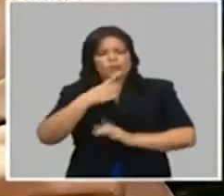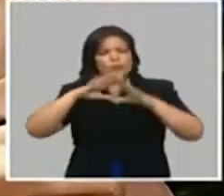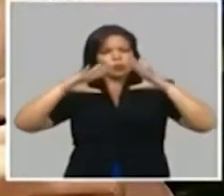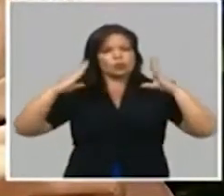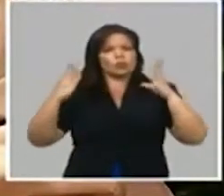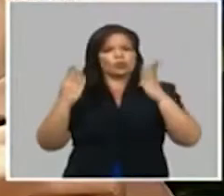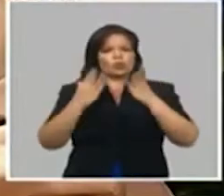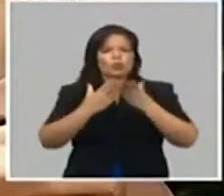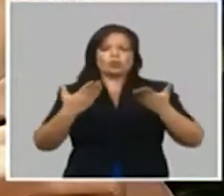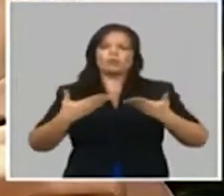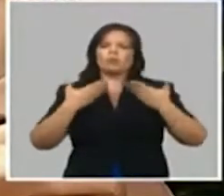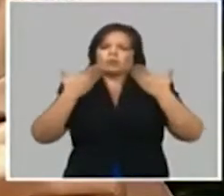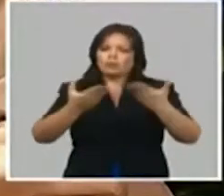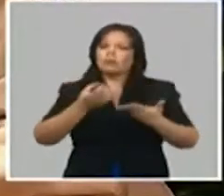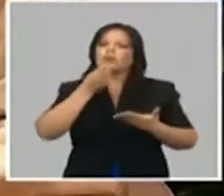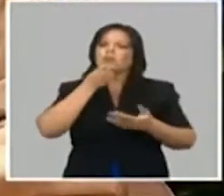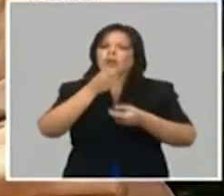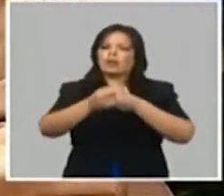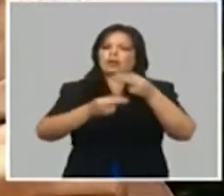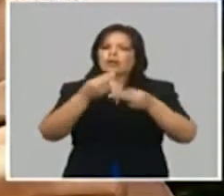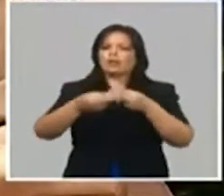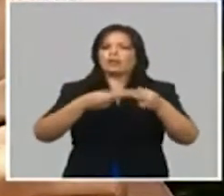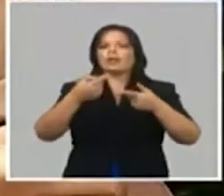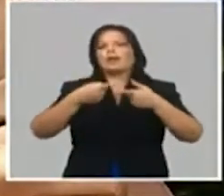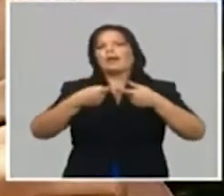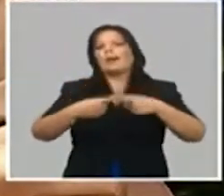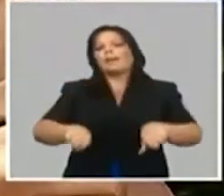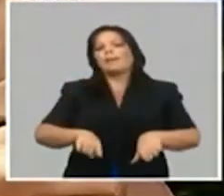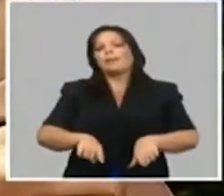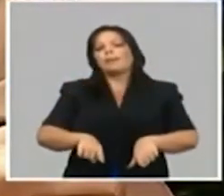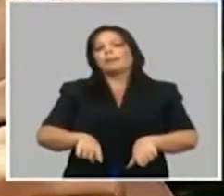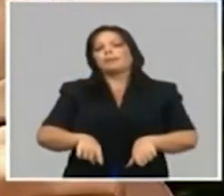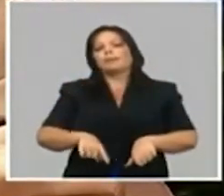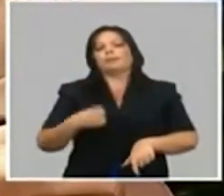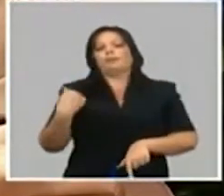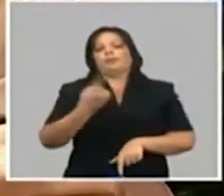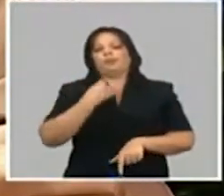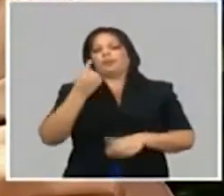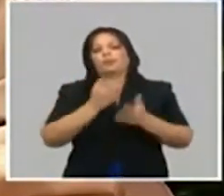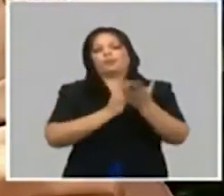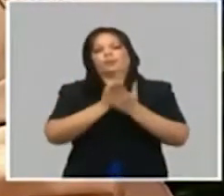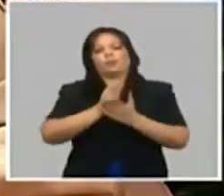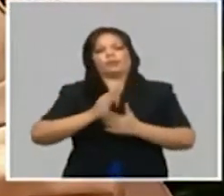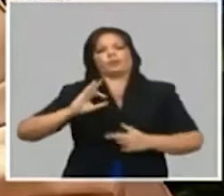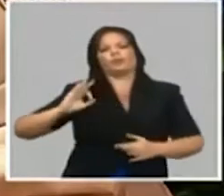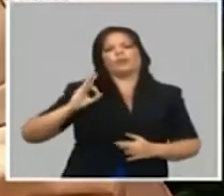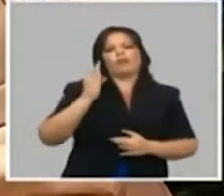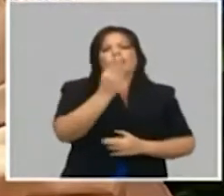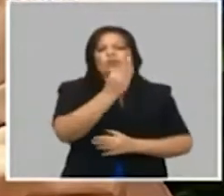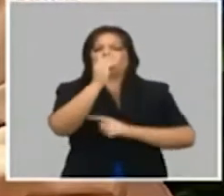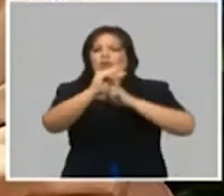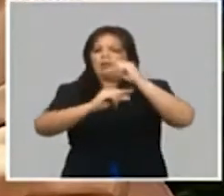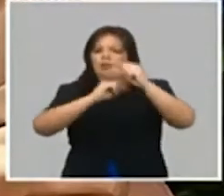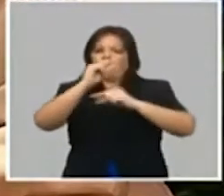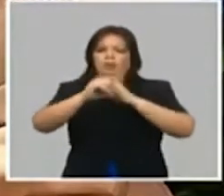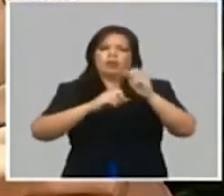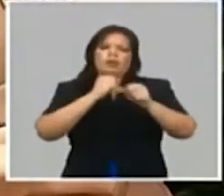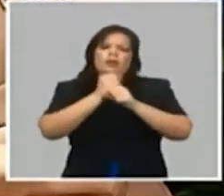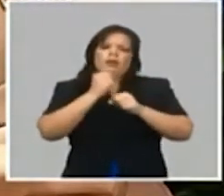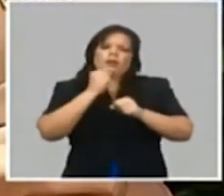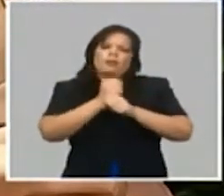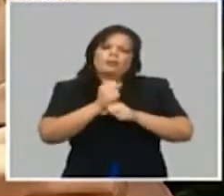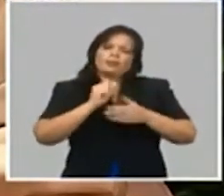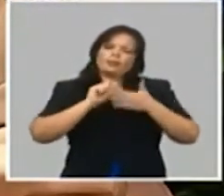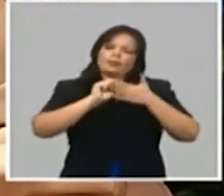hacerlo, pero también en nuestros sitios, nosotros, para continuar perfeccionando nuestro trabajo y el servicio que